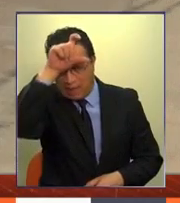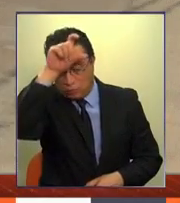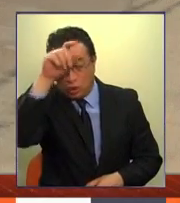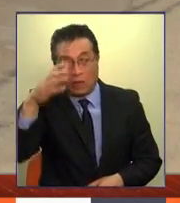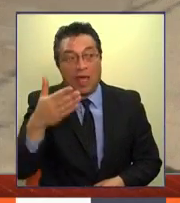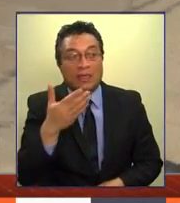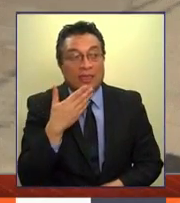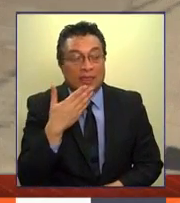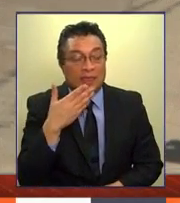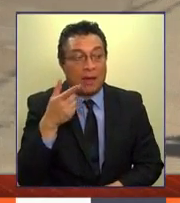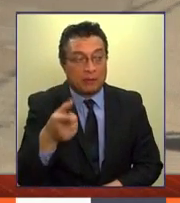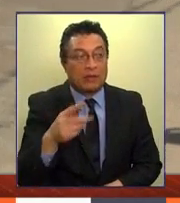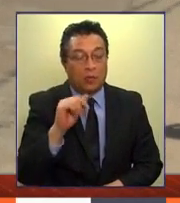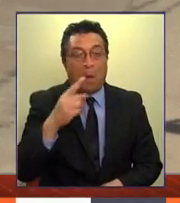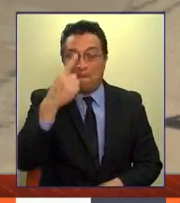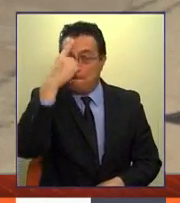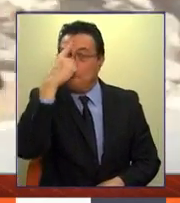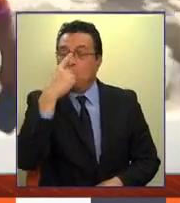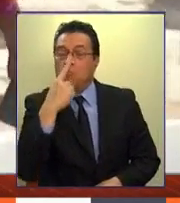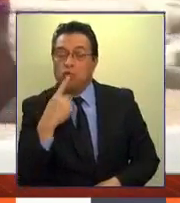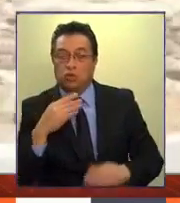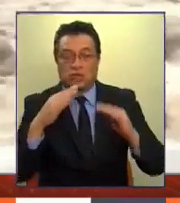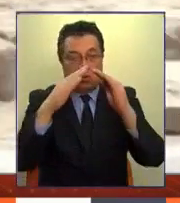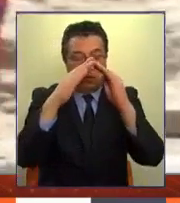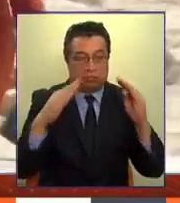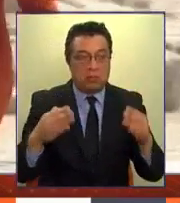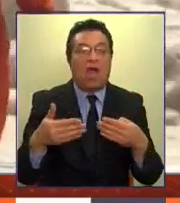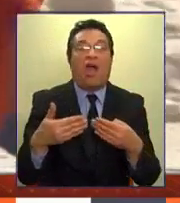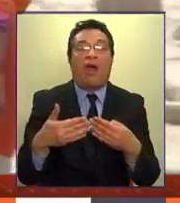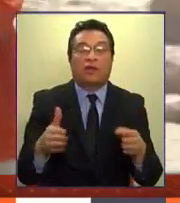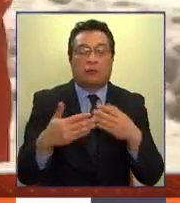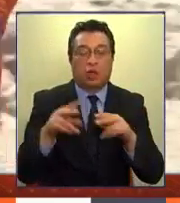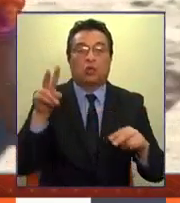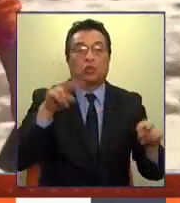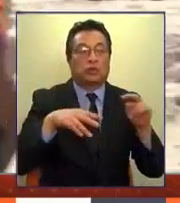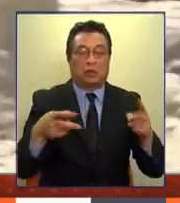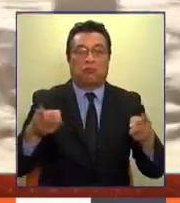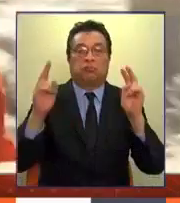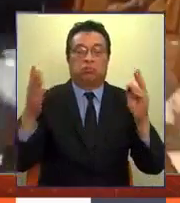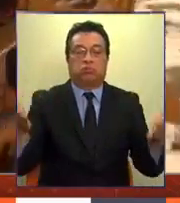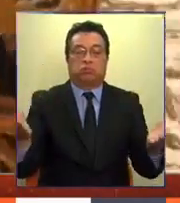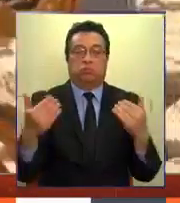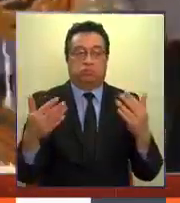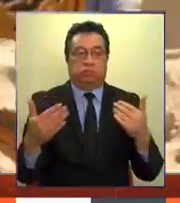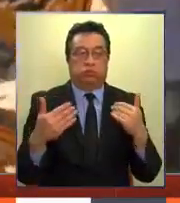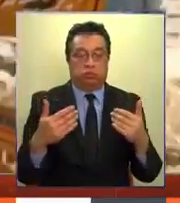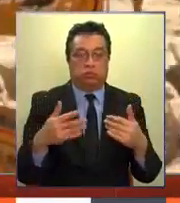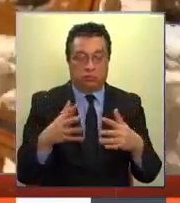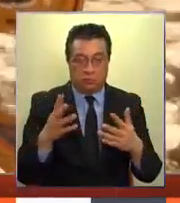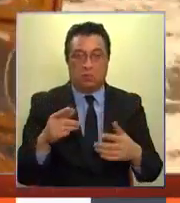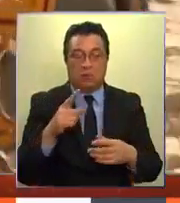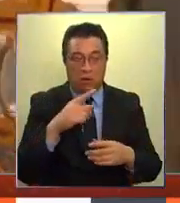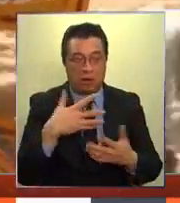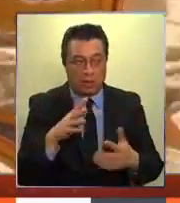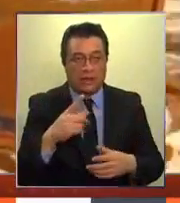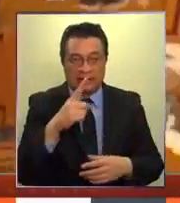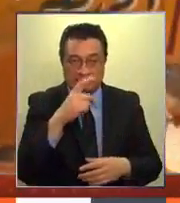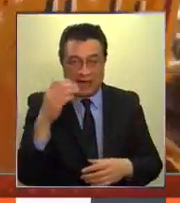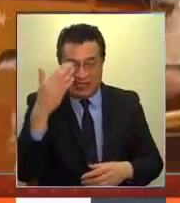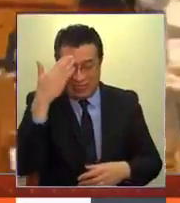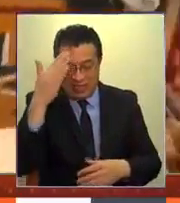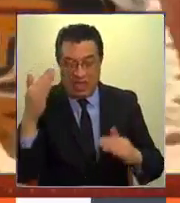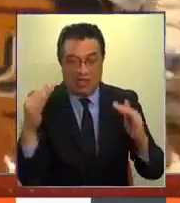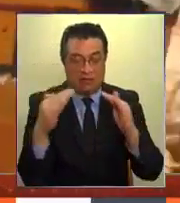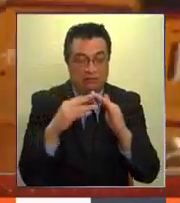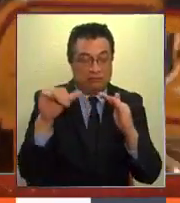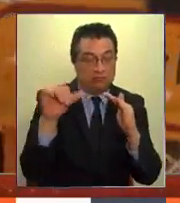sus principales museos y pirámides a la espera de turistas, una medida que toman casi 100 días de cierre y que se